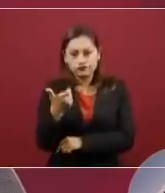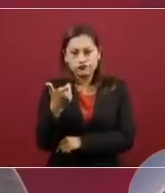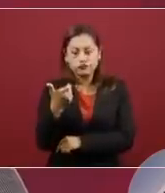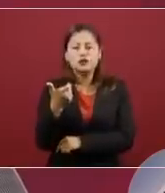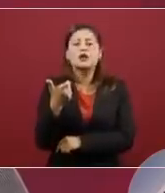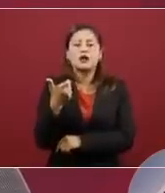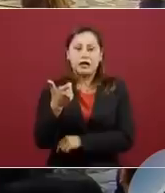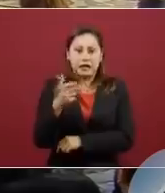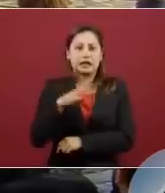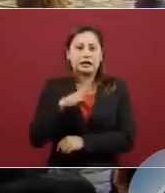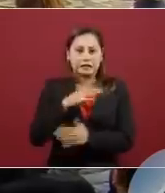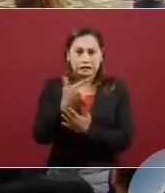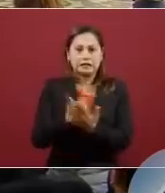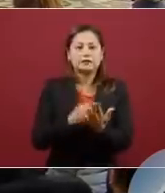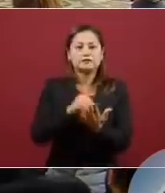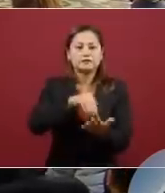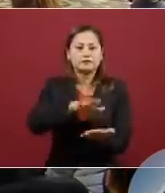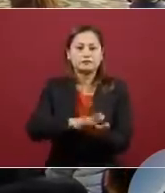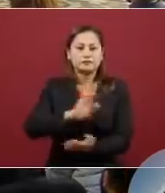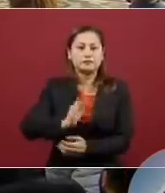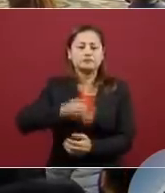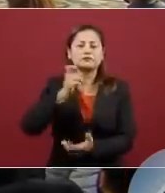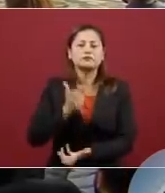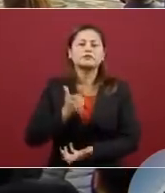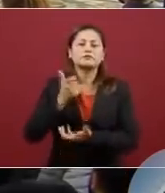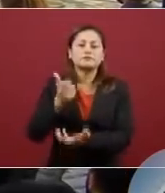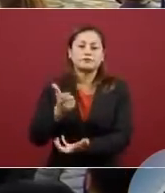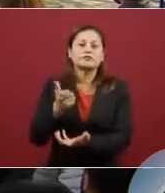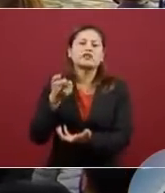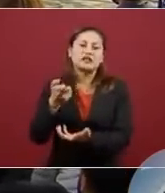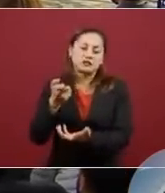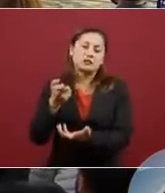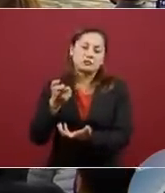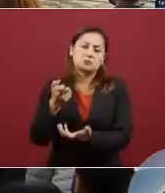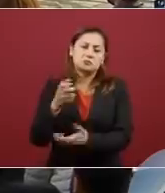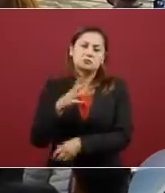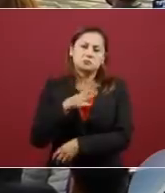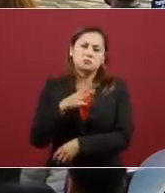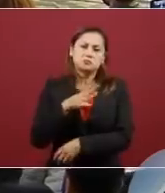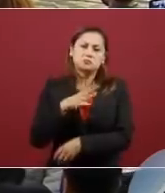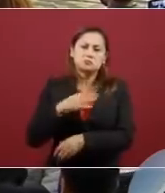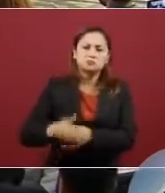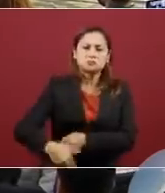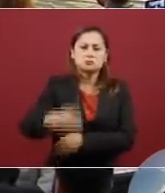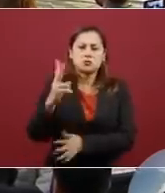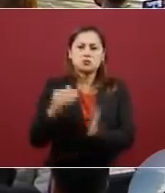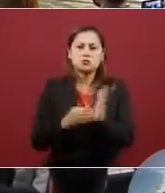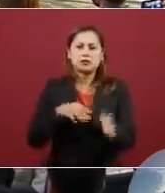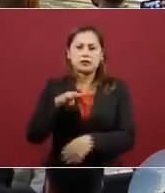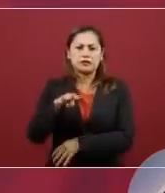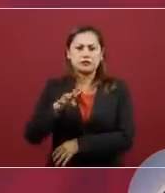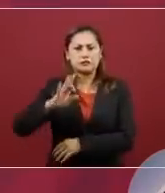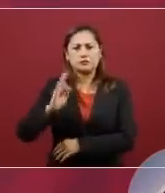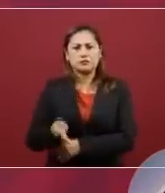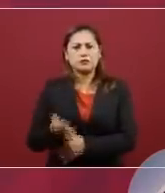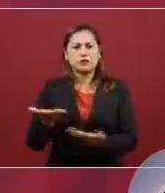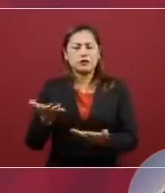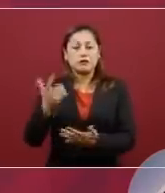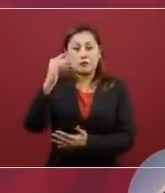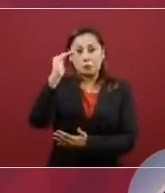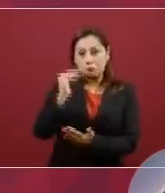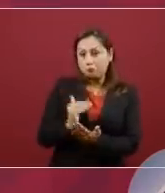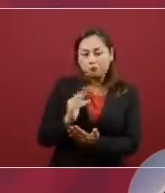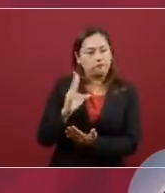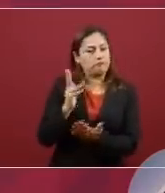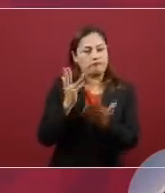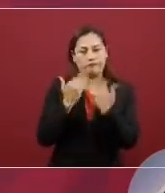ejercer están justamente en el umbral de los recursos que se asignaron para el 2019. O sea, no hay disminución.